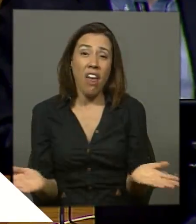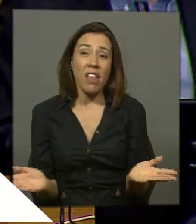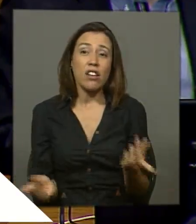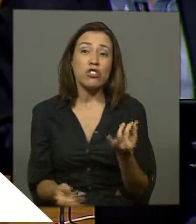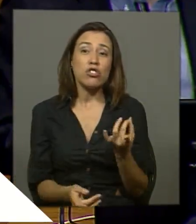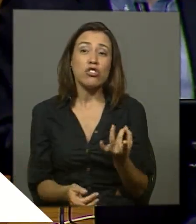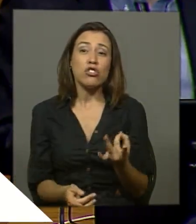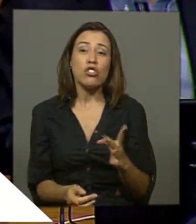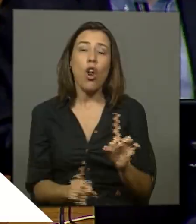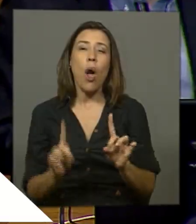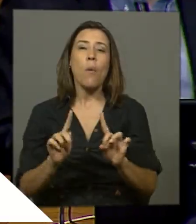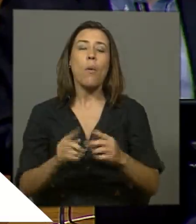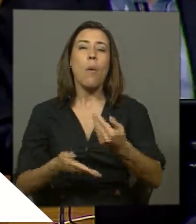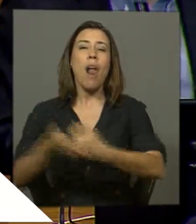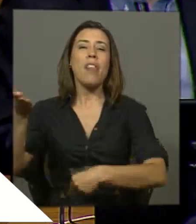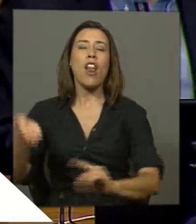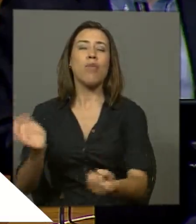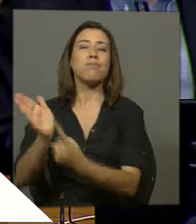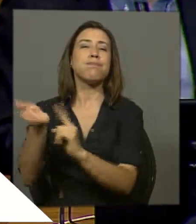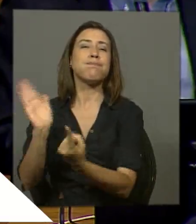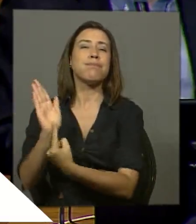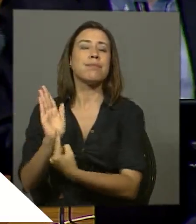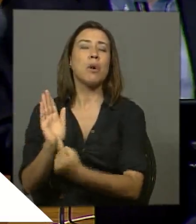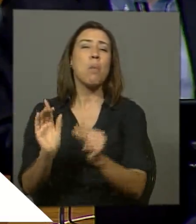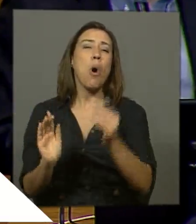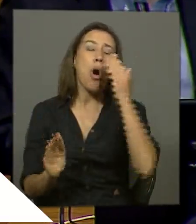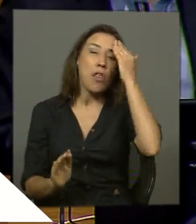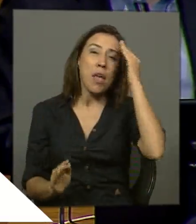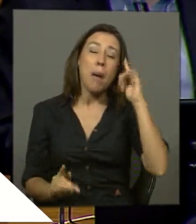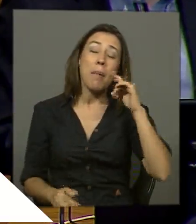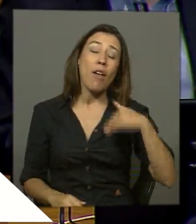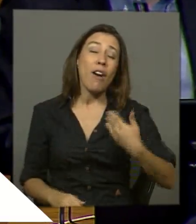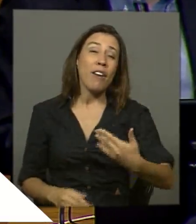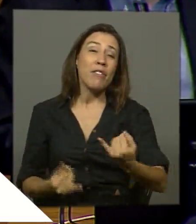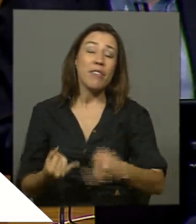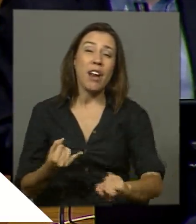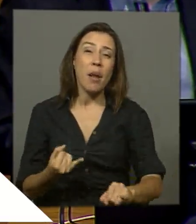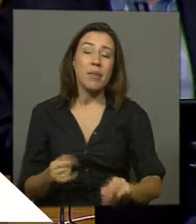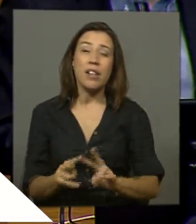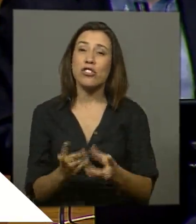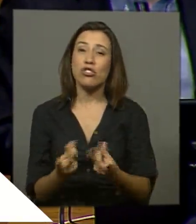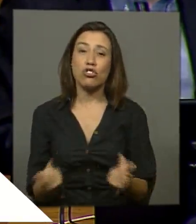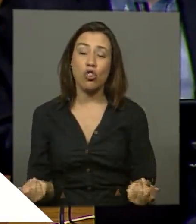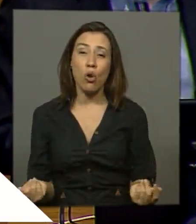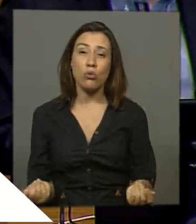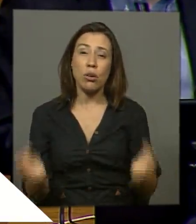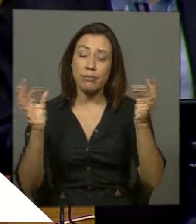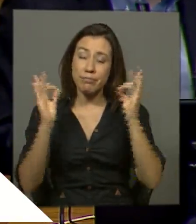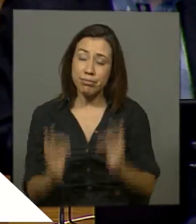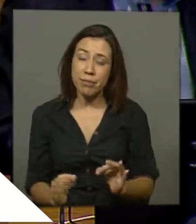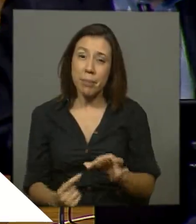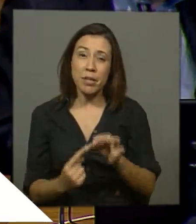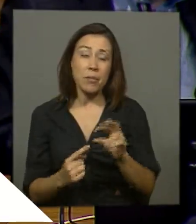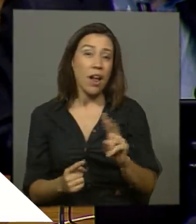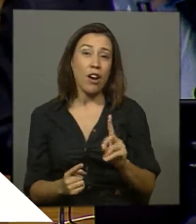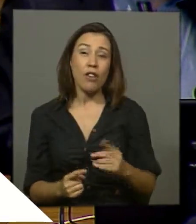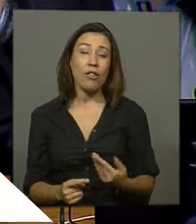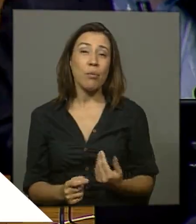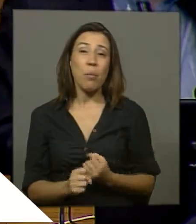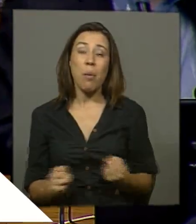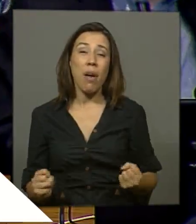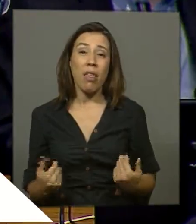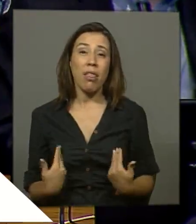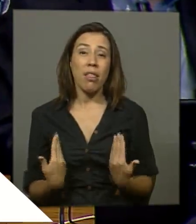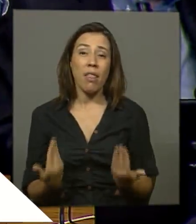más que a un par de titulares en los diarios un par de días pero que En definitiva la solución de fondo no llega no puede